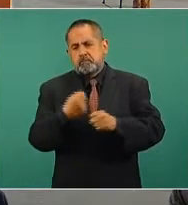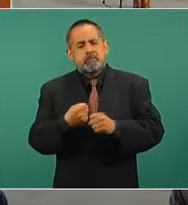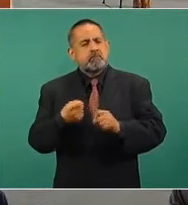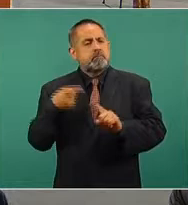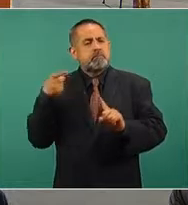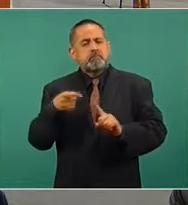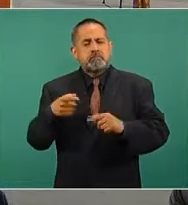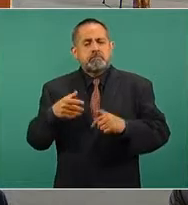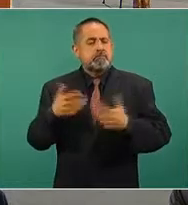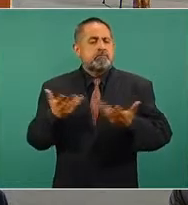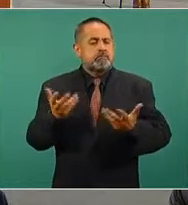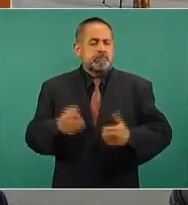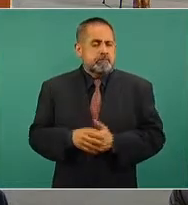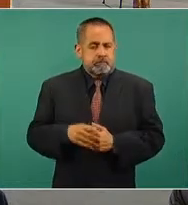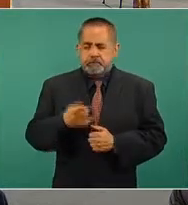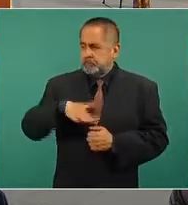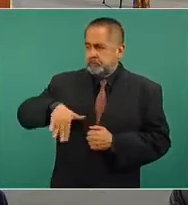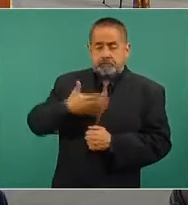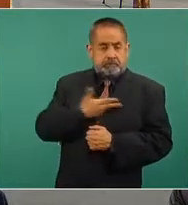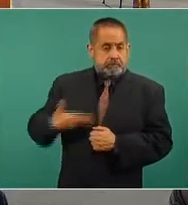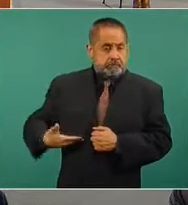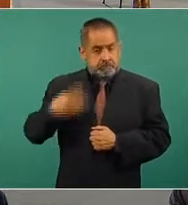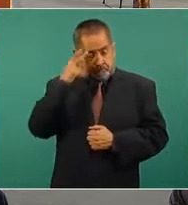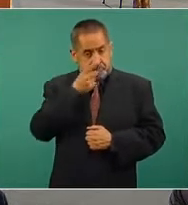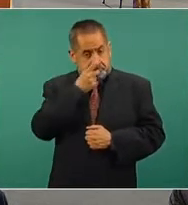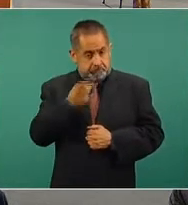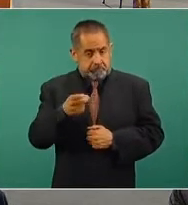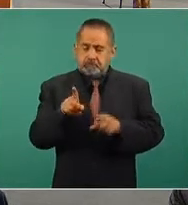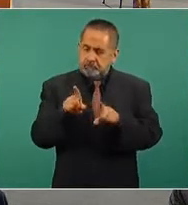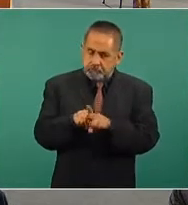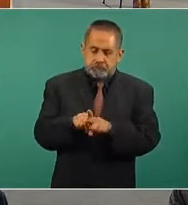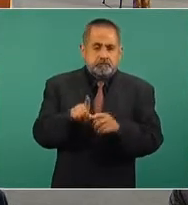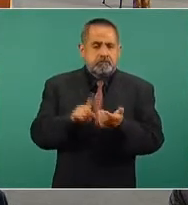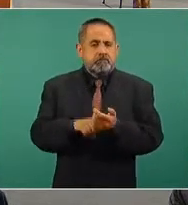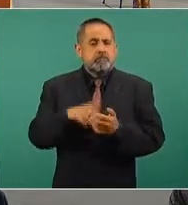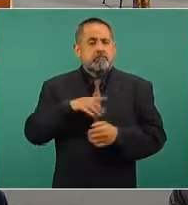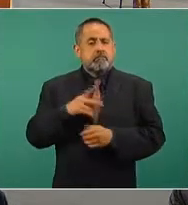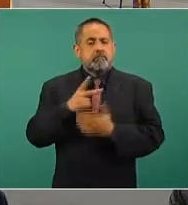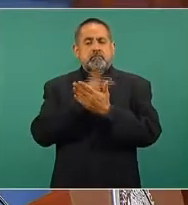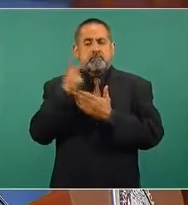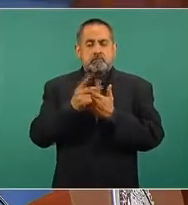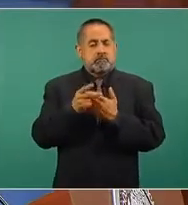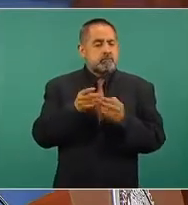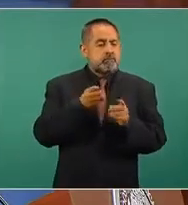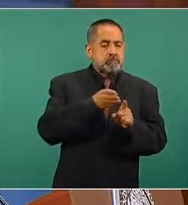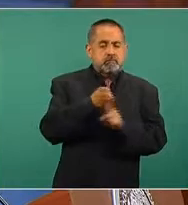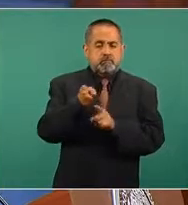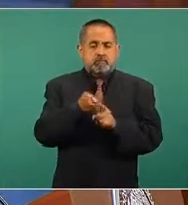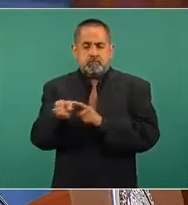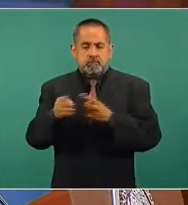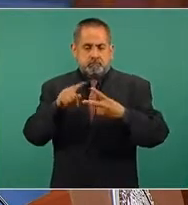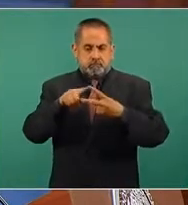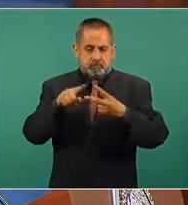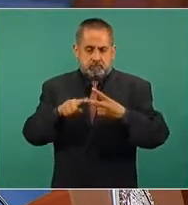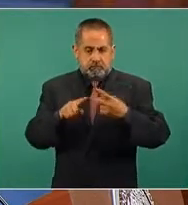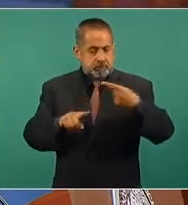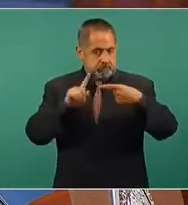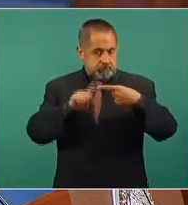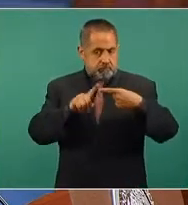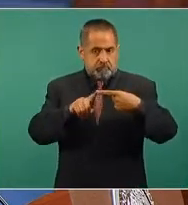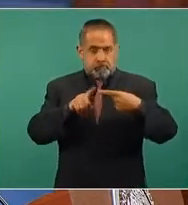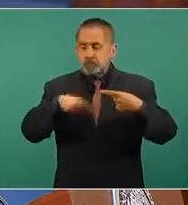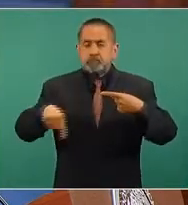como anteriormente lo ha comentado el presidente de la República, es un programa que sirve dos funciones principalmente. Uno es mejorar la